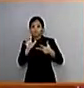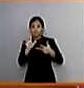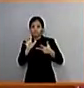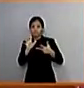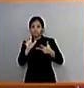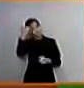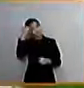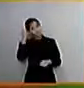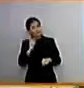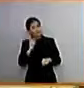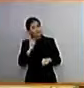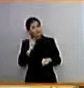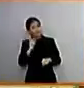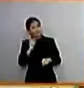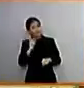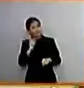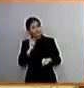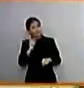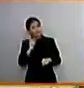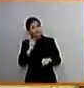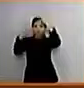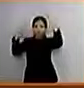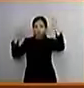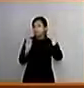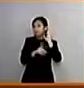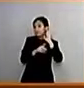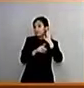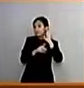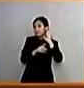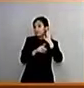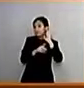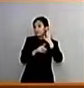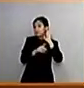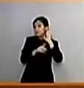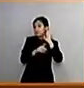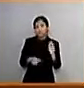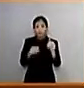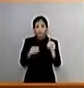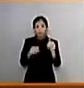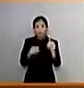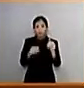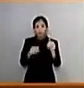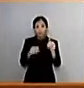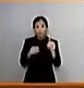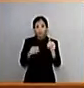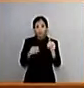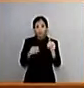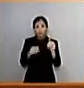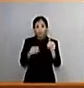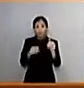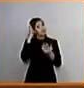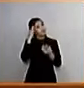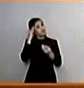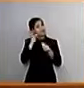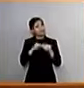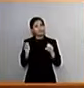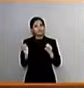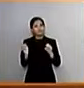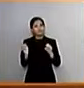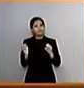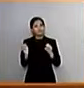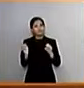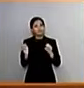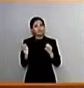Señores, ha llegado el momento de hacer de tus sueños una realidad con la diaria. Así que atento con tu boleto en mano porque rápidamente vamos a conocer el primer